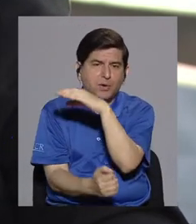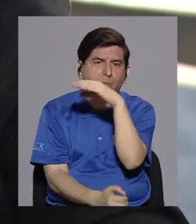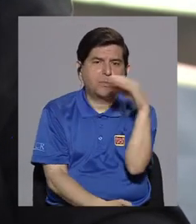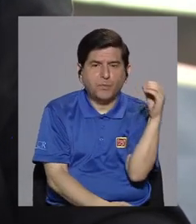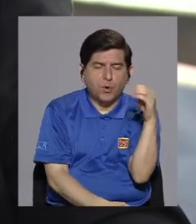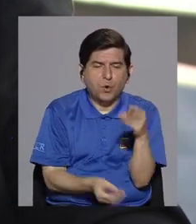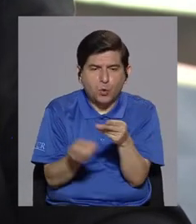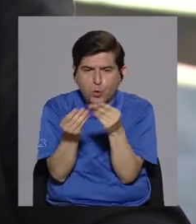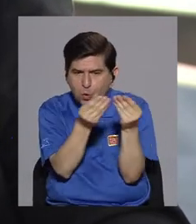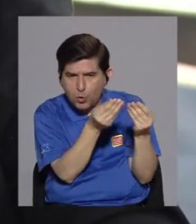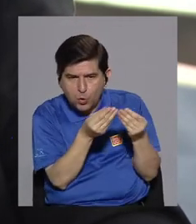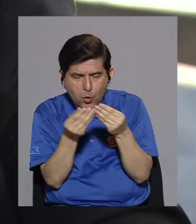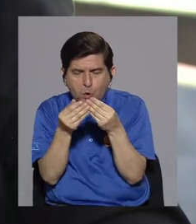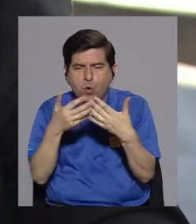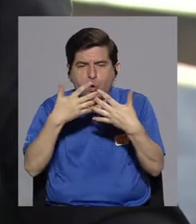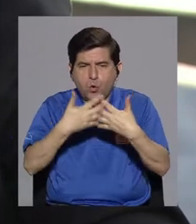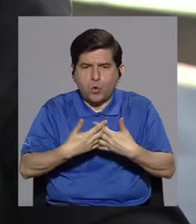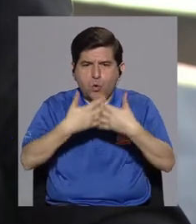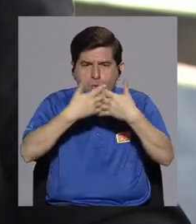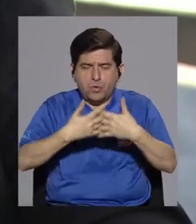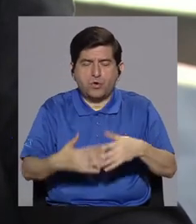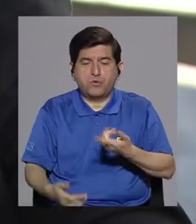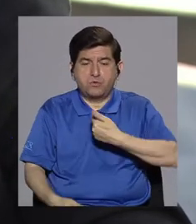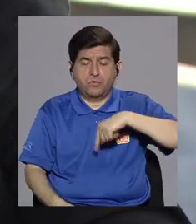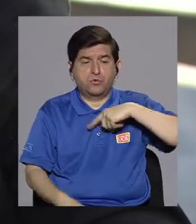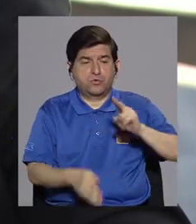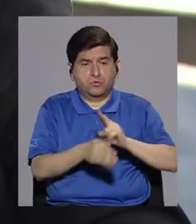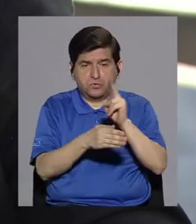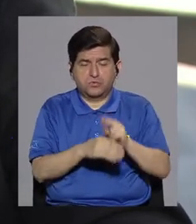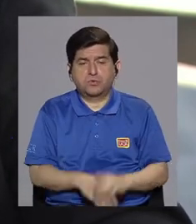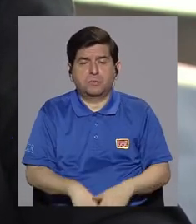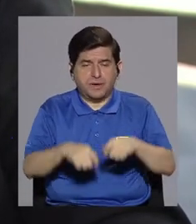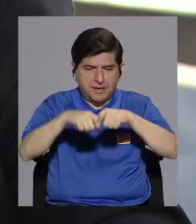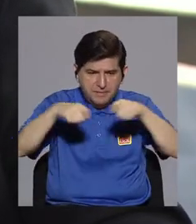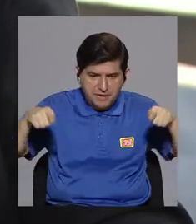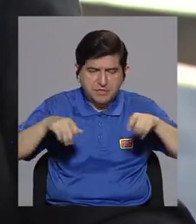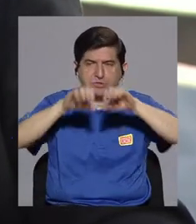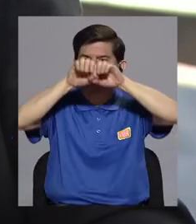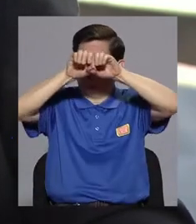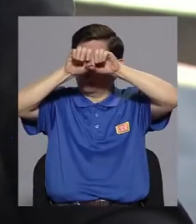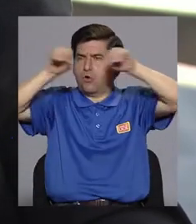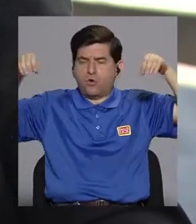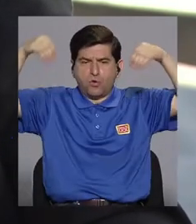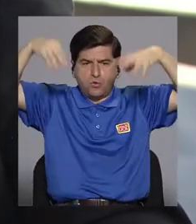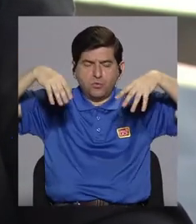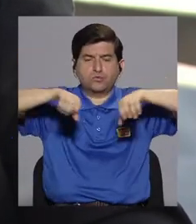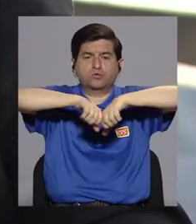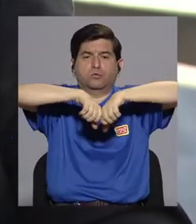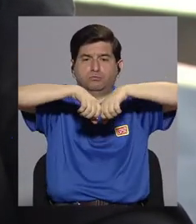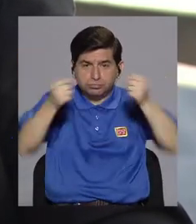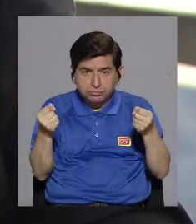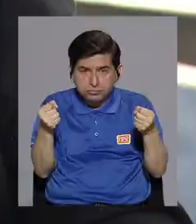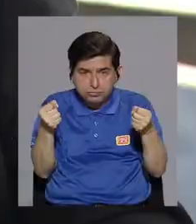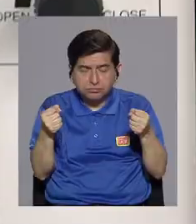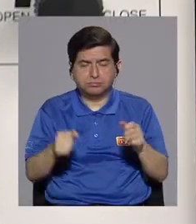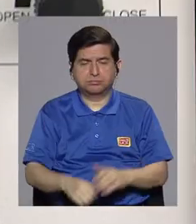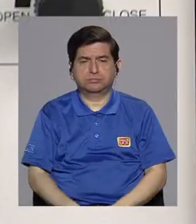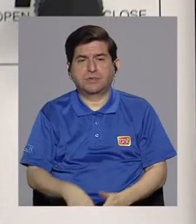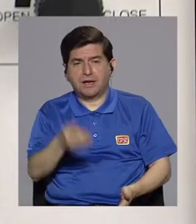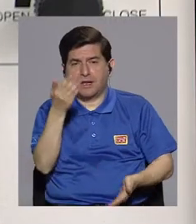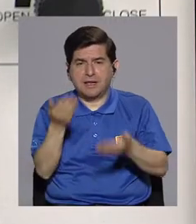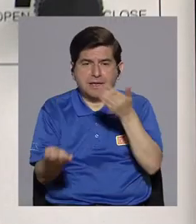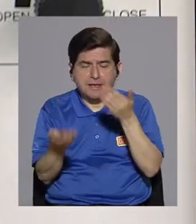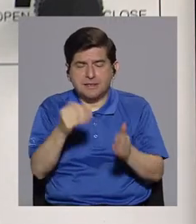estos productos industriales con los que convivimos, como son equipos de medición o fluorescentes, se quiebra, puede haber